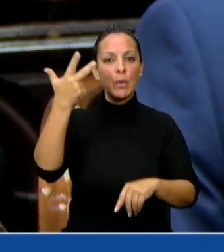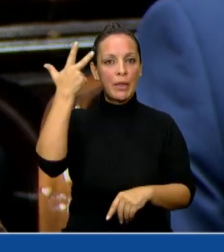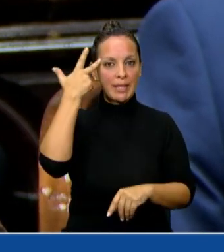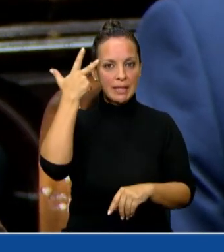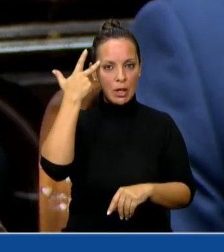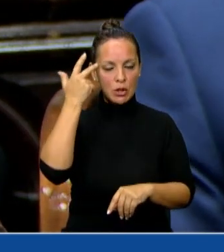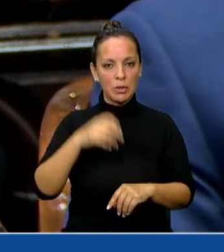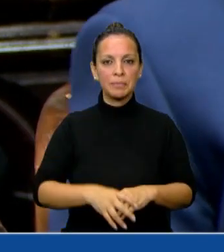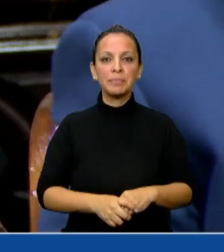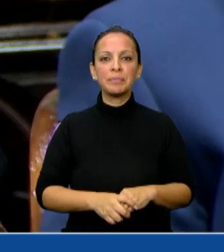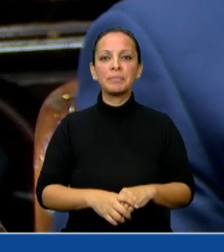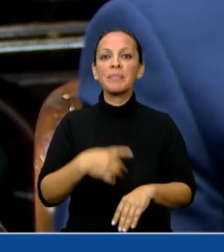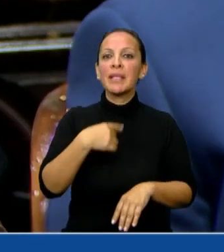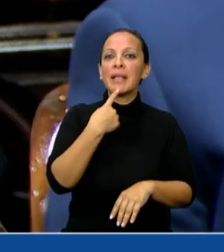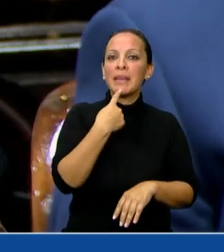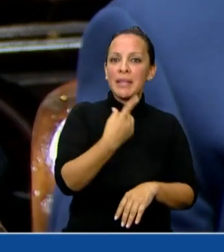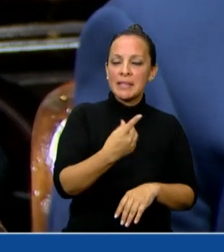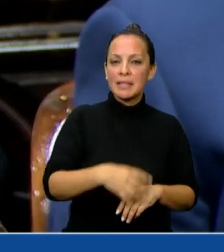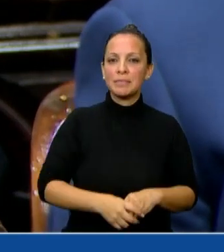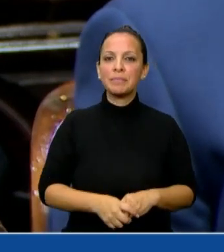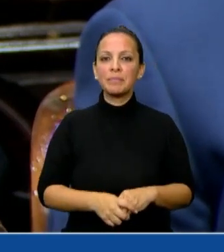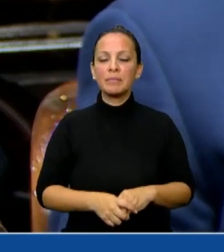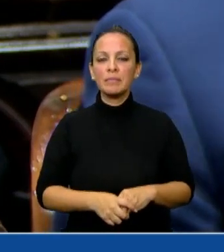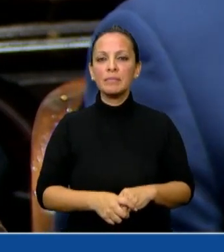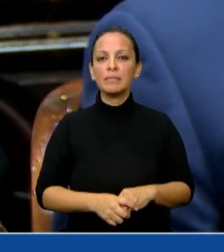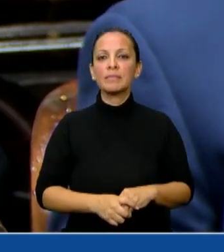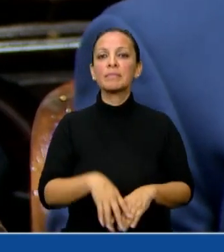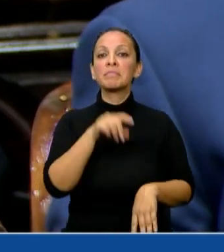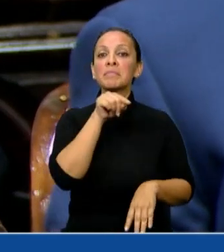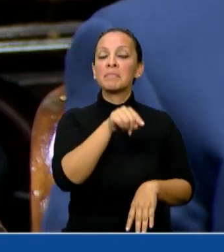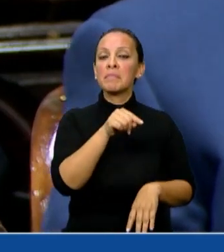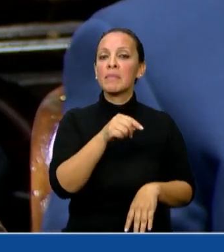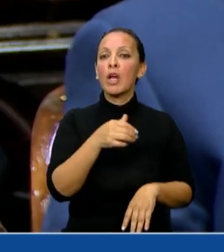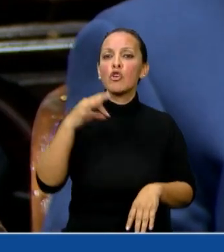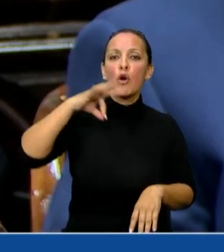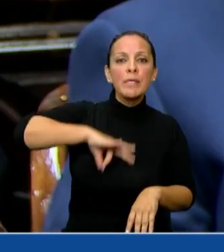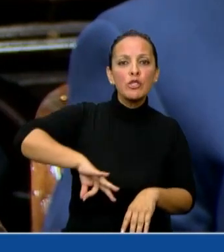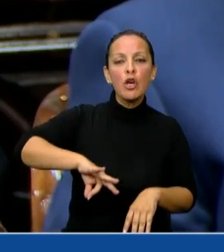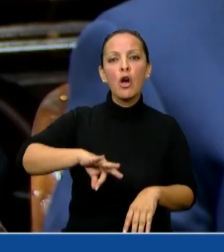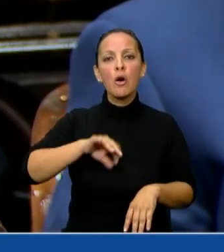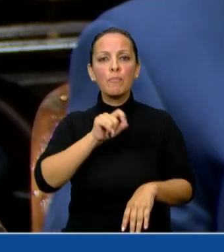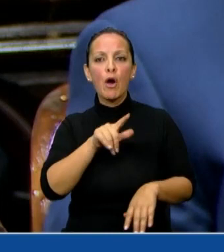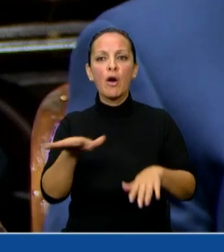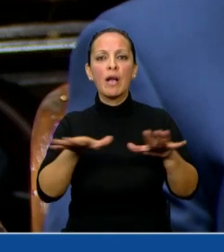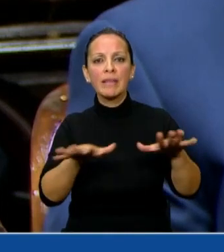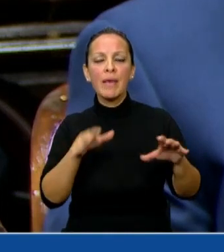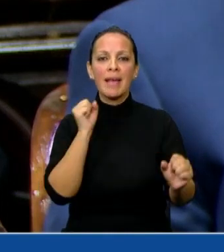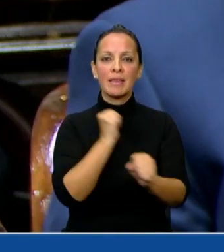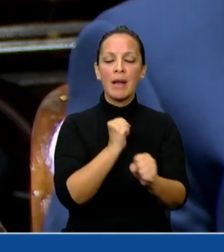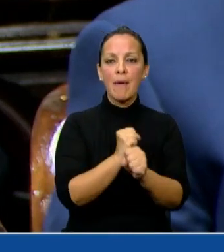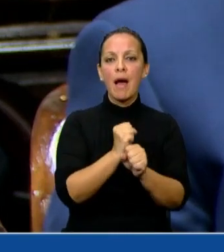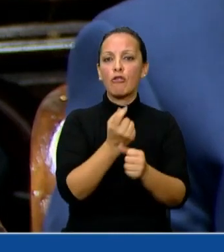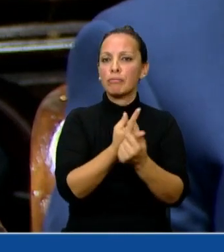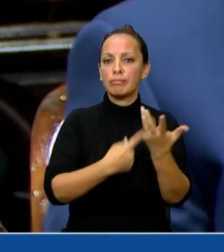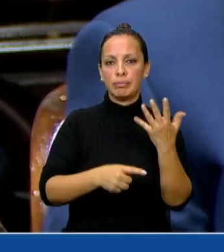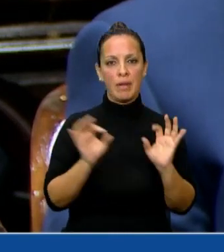18 establece que el vice no recibirá compensación o comisión alguna por su actividad como